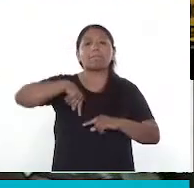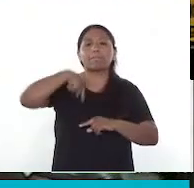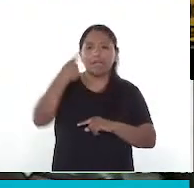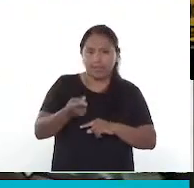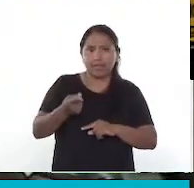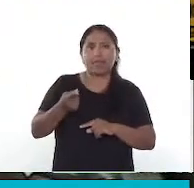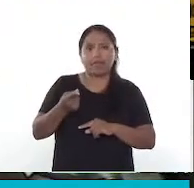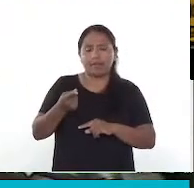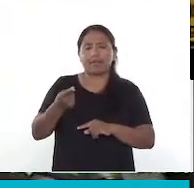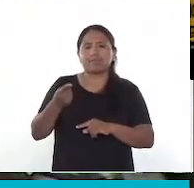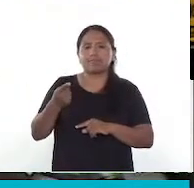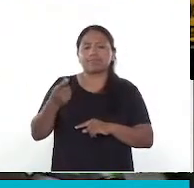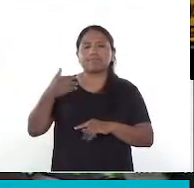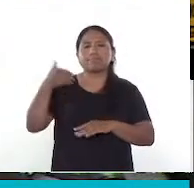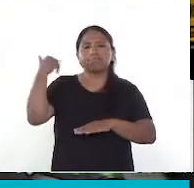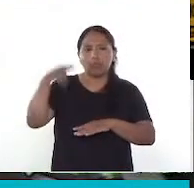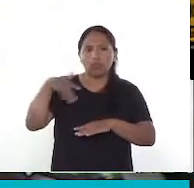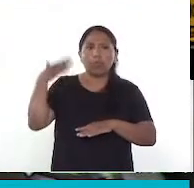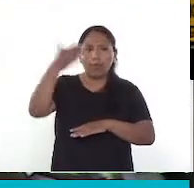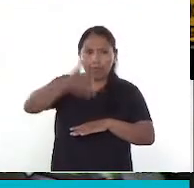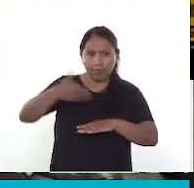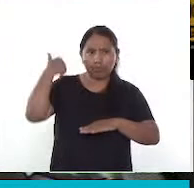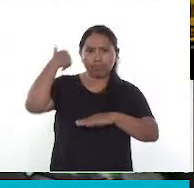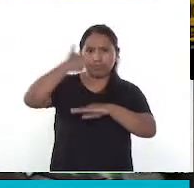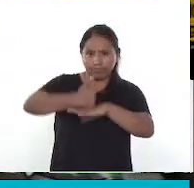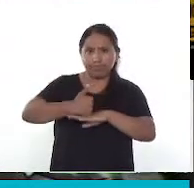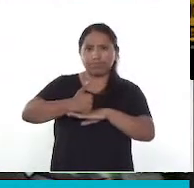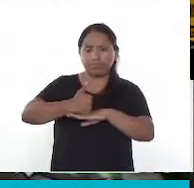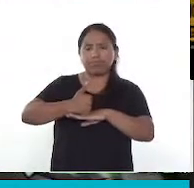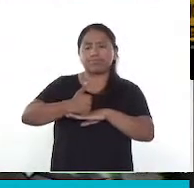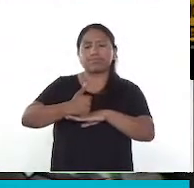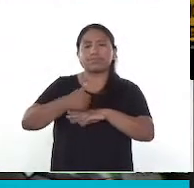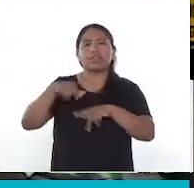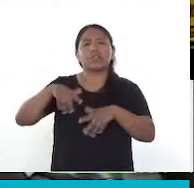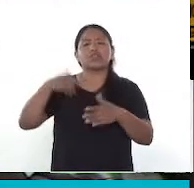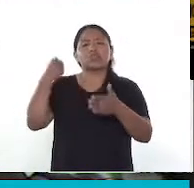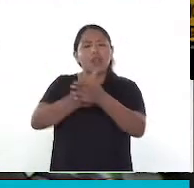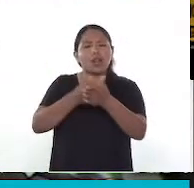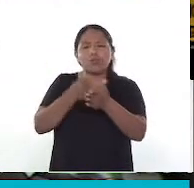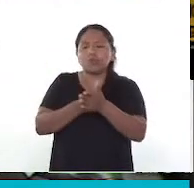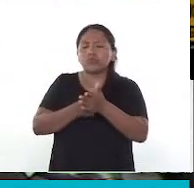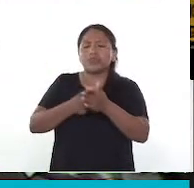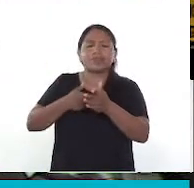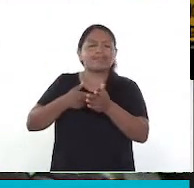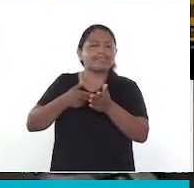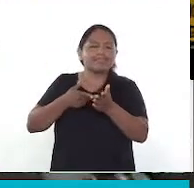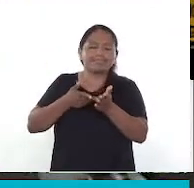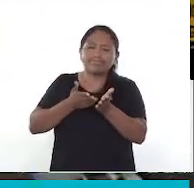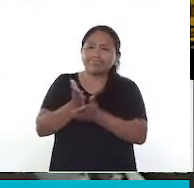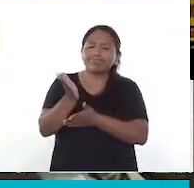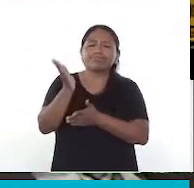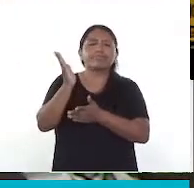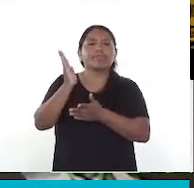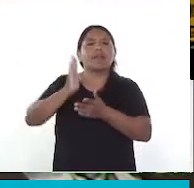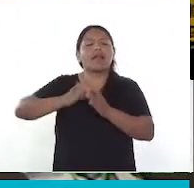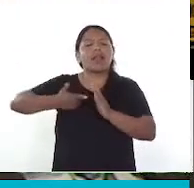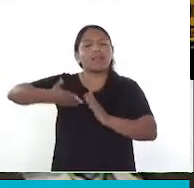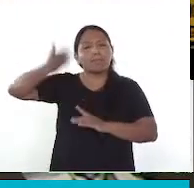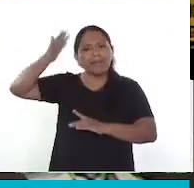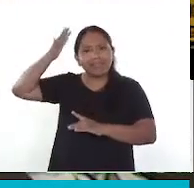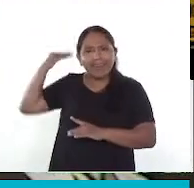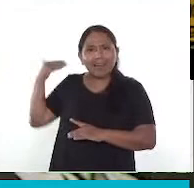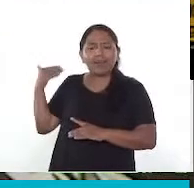en forma presencial siempre es una lucha permanente a lo que fue